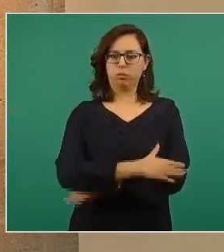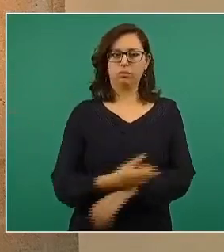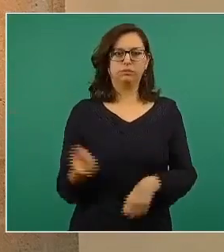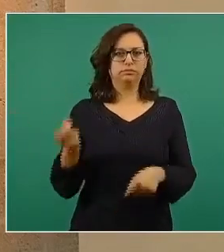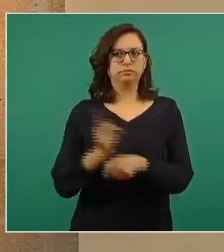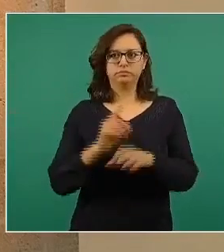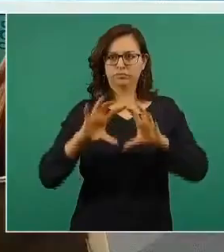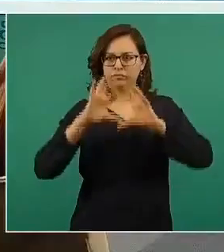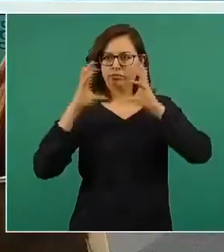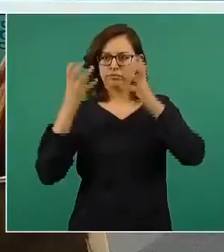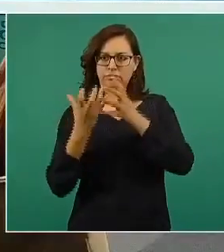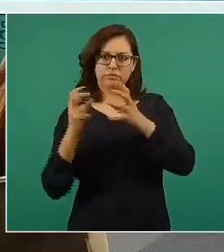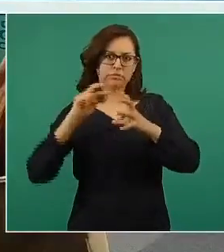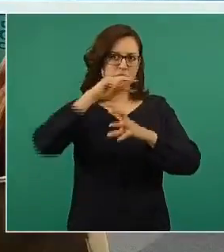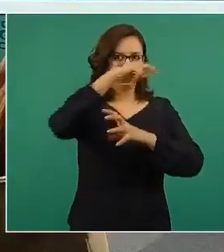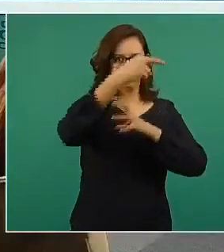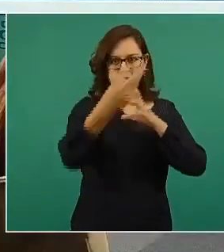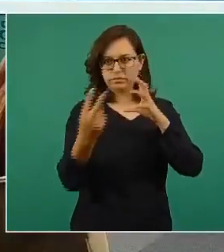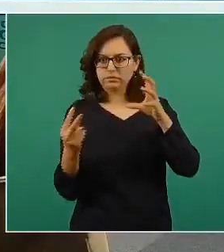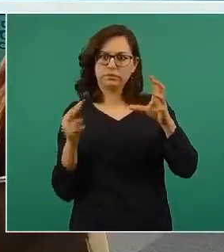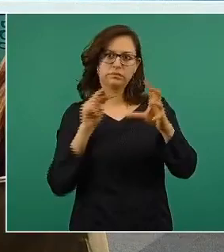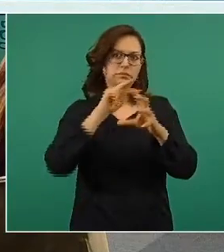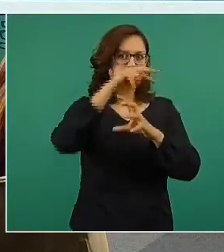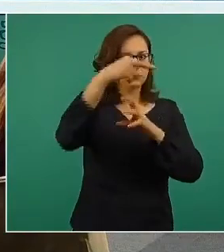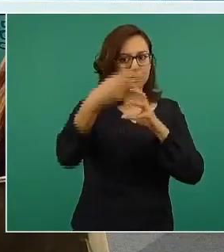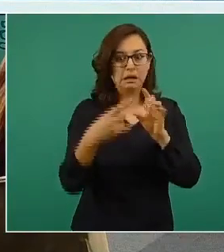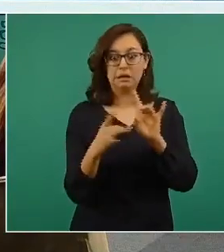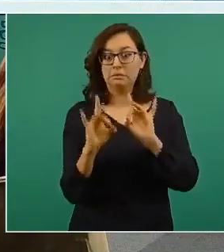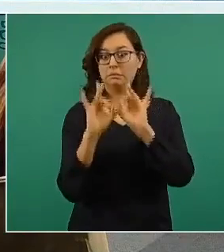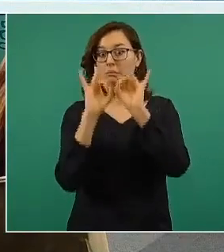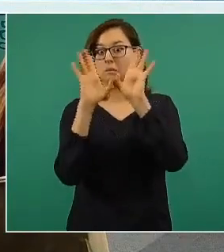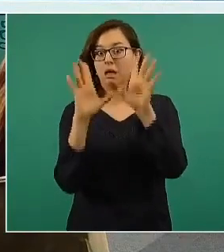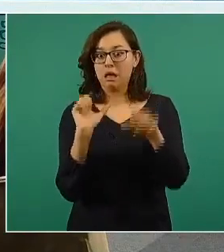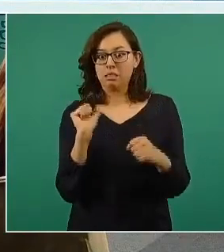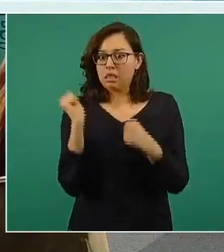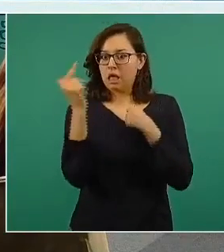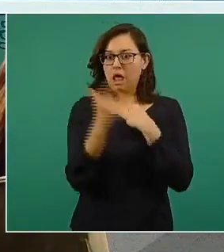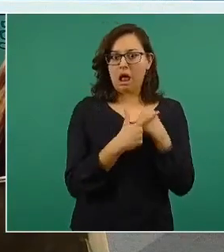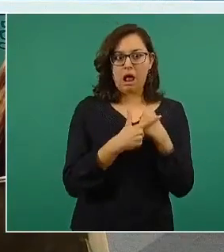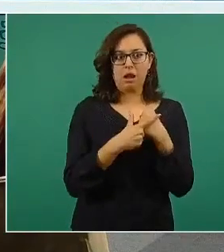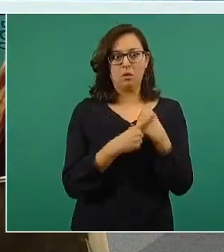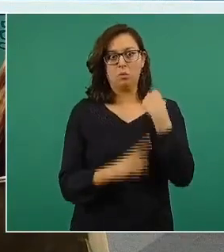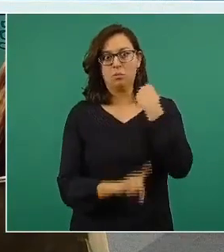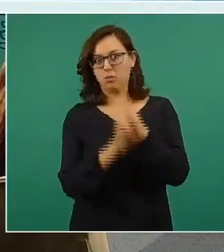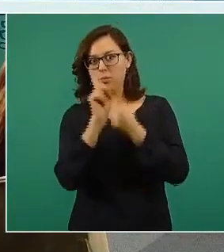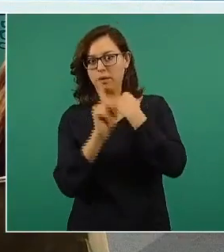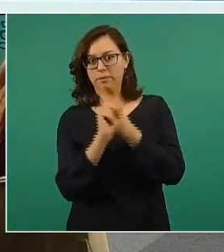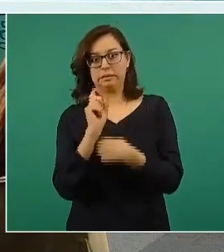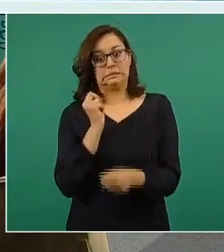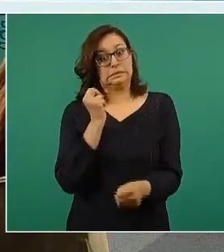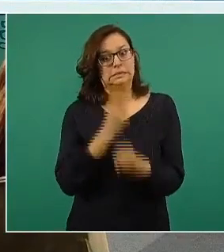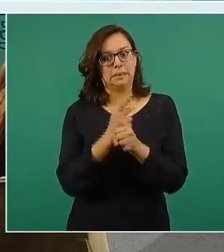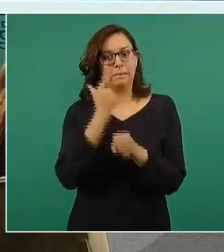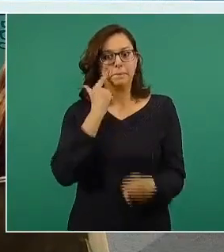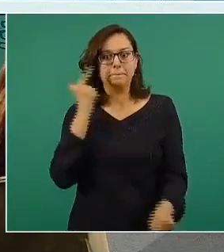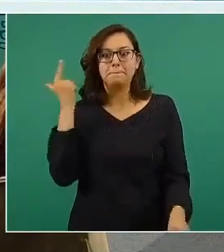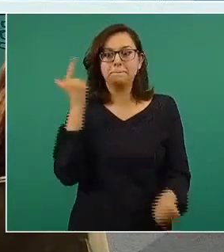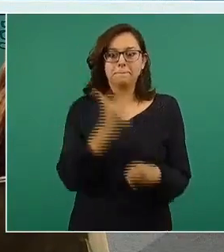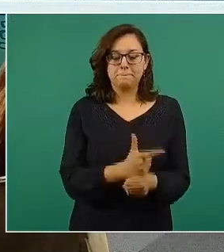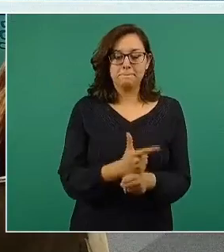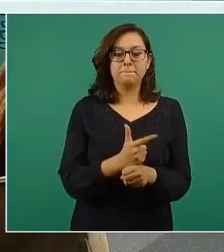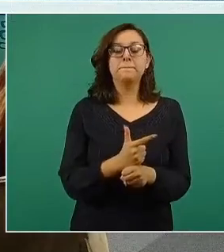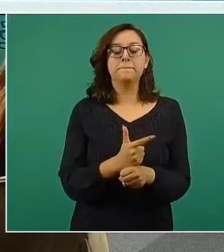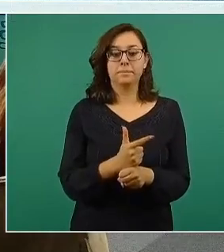actividad se lleve a cabo de esta manera porque es la única forma de ser lo más oportunos, como decía, para identificar ya sea un